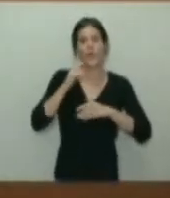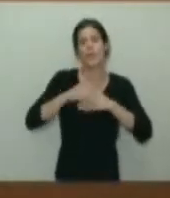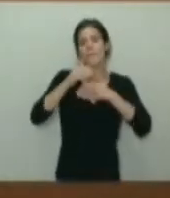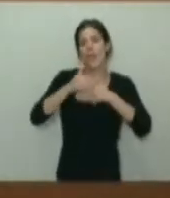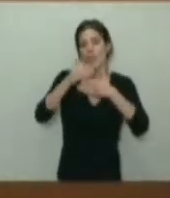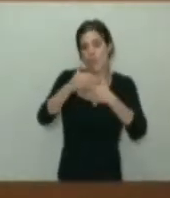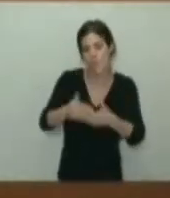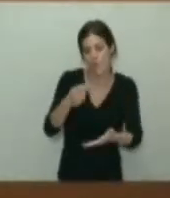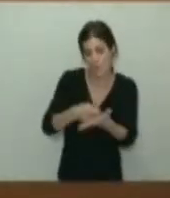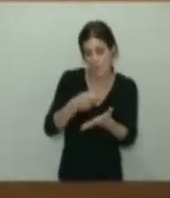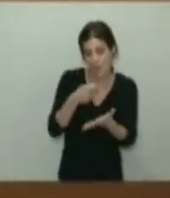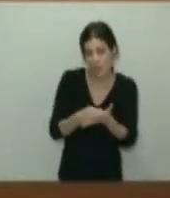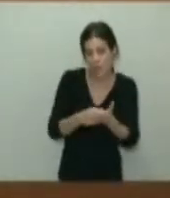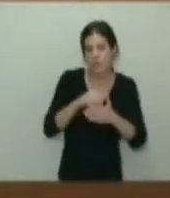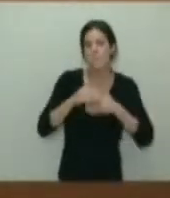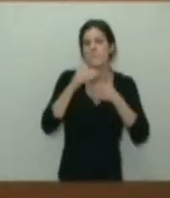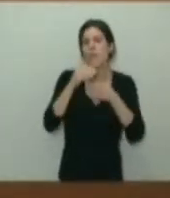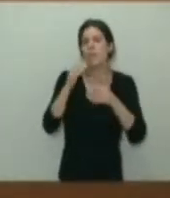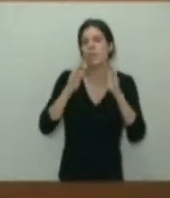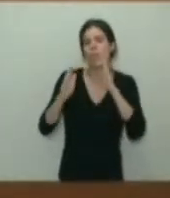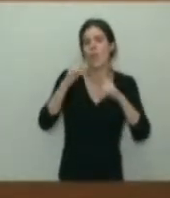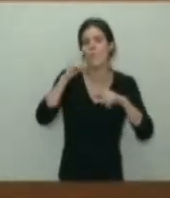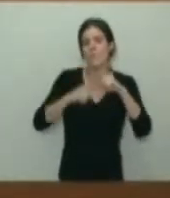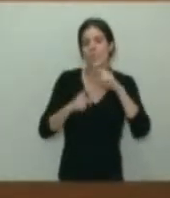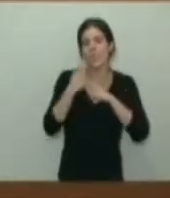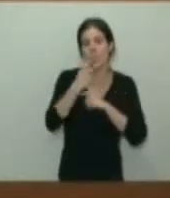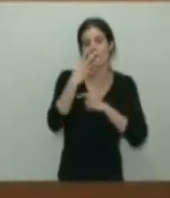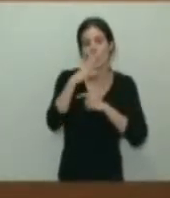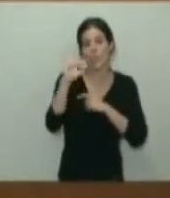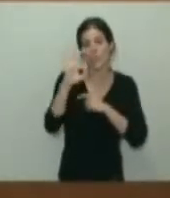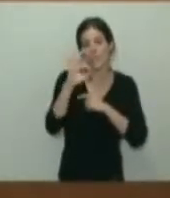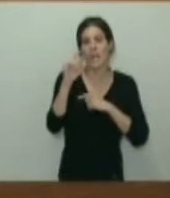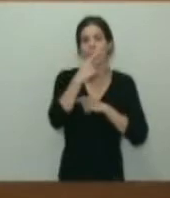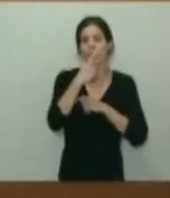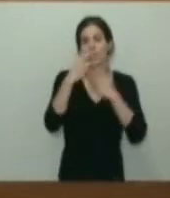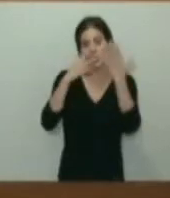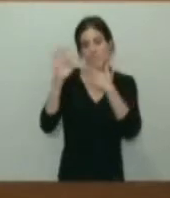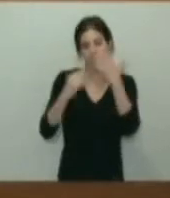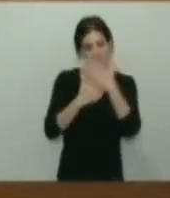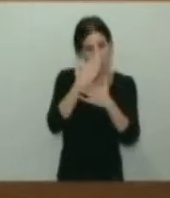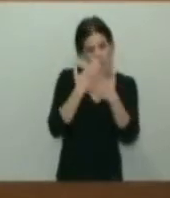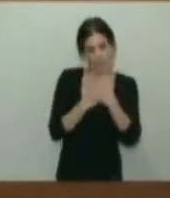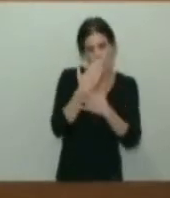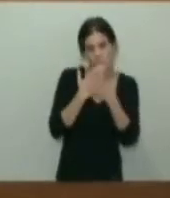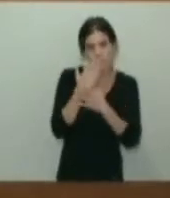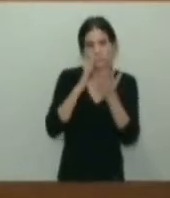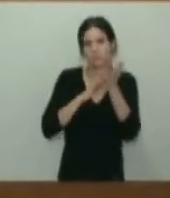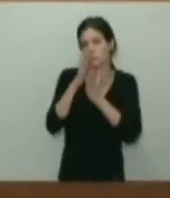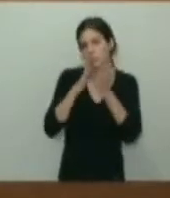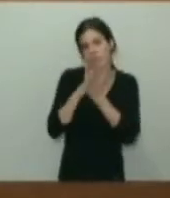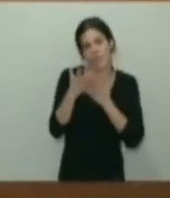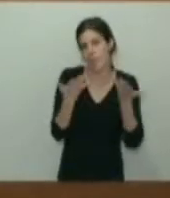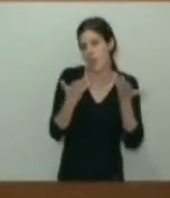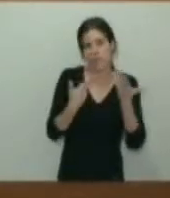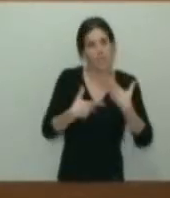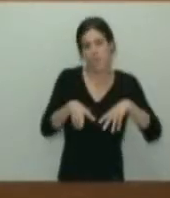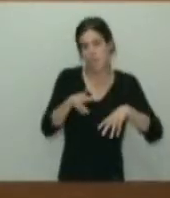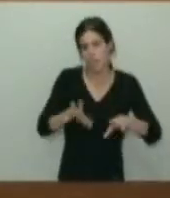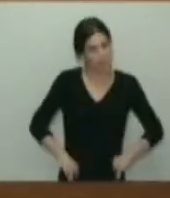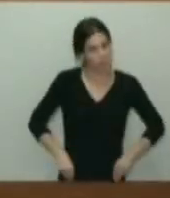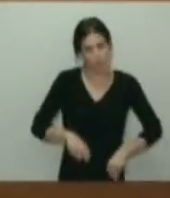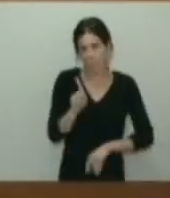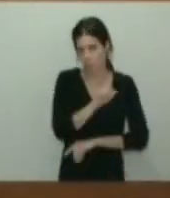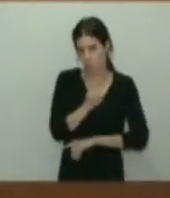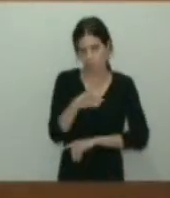y el plazo medio suele alcanzar la cifra de 140 o 180 días, lo cual es absolutamente inasumible. Por lo